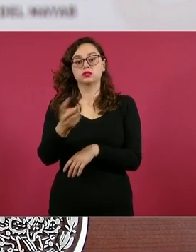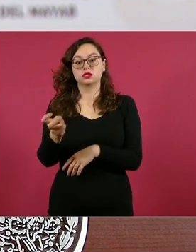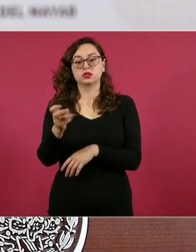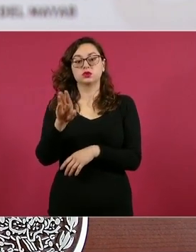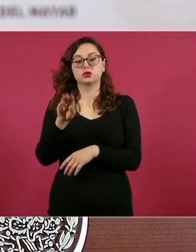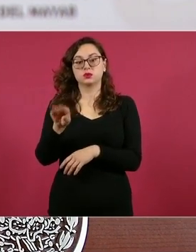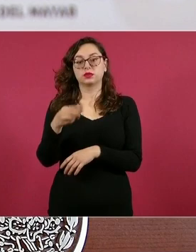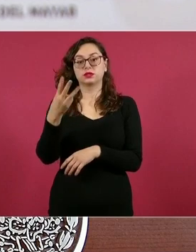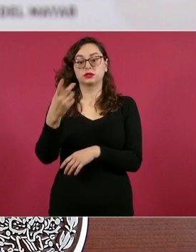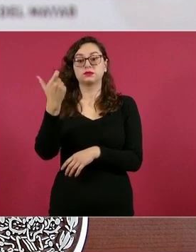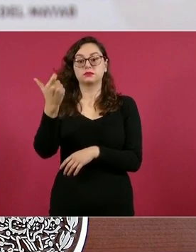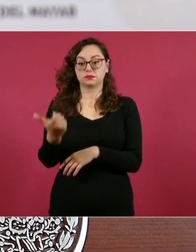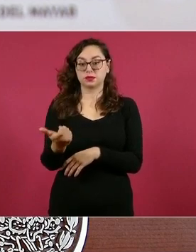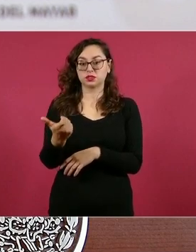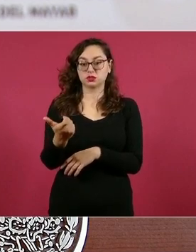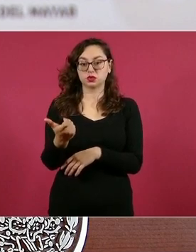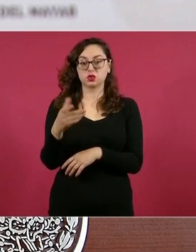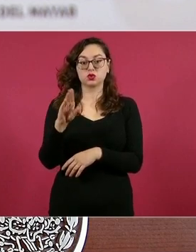293